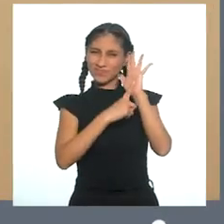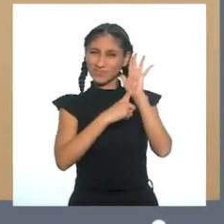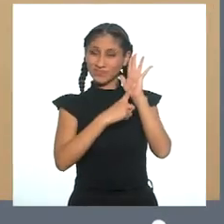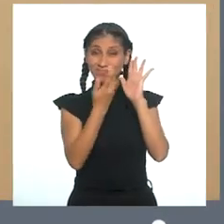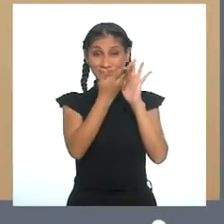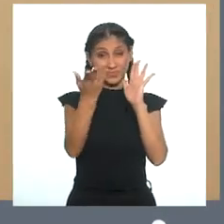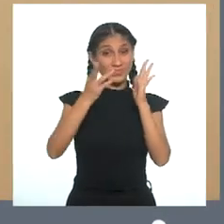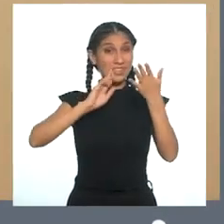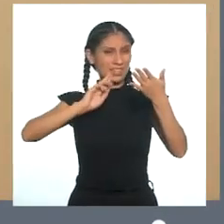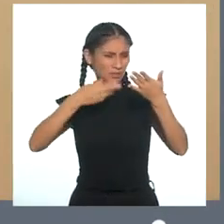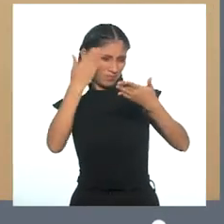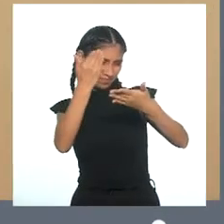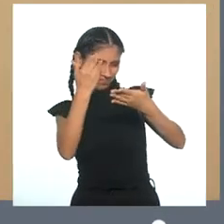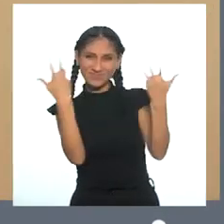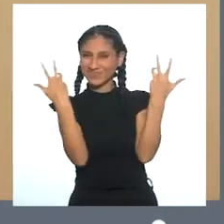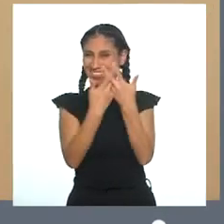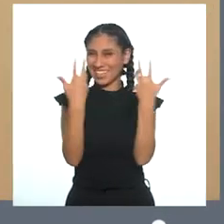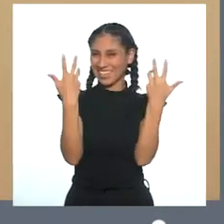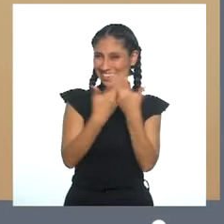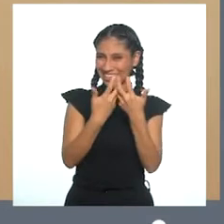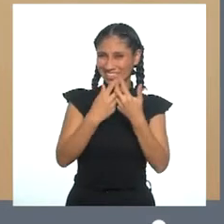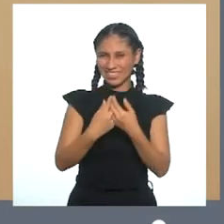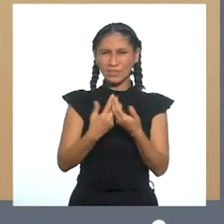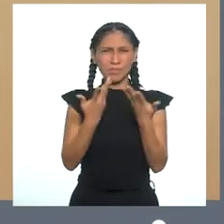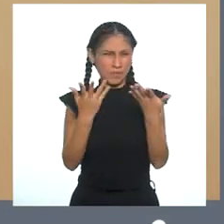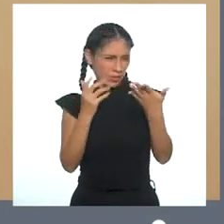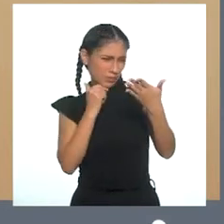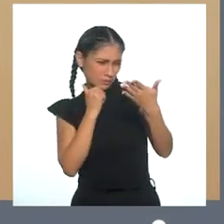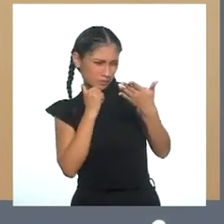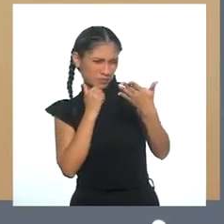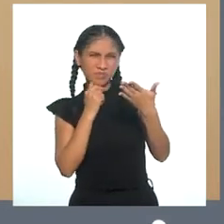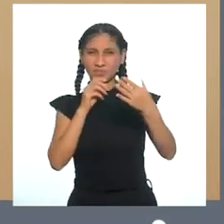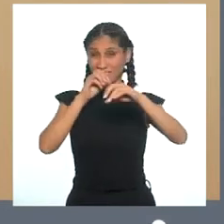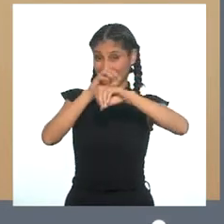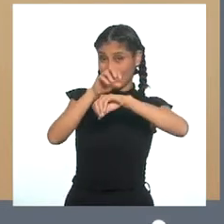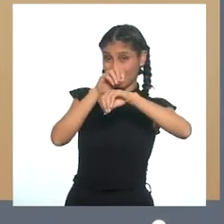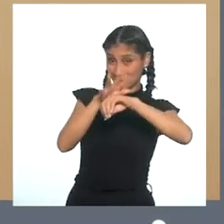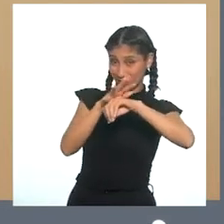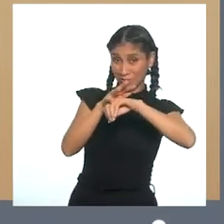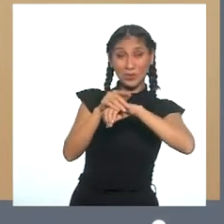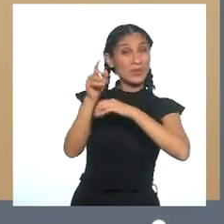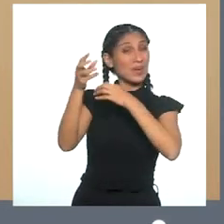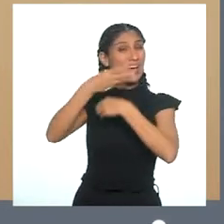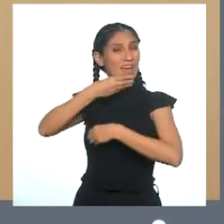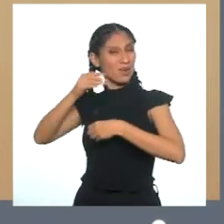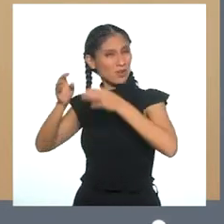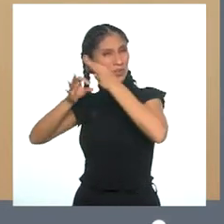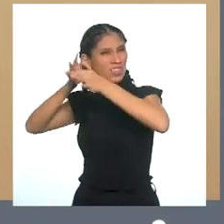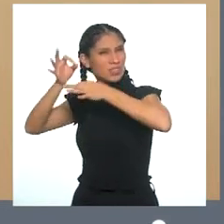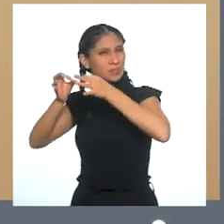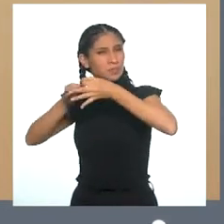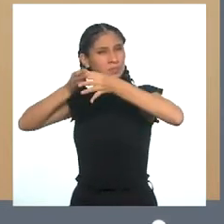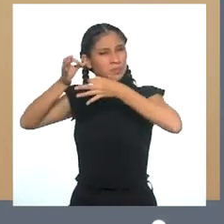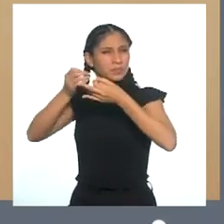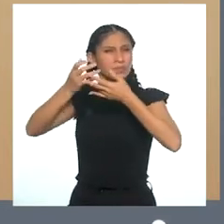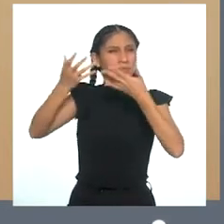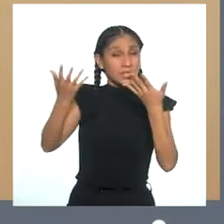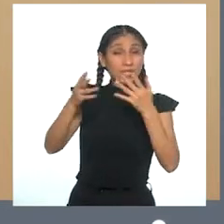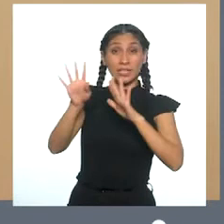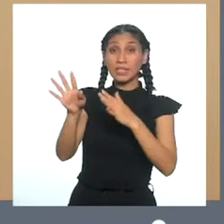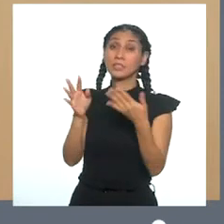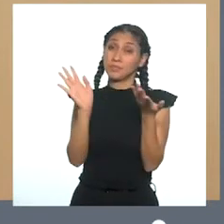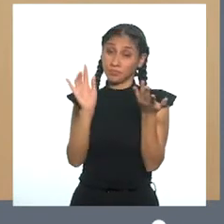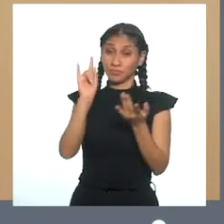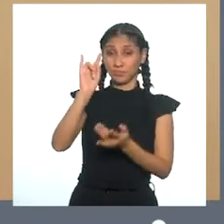que han llegado es correcto. Más bien te aconsejo explicarles a las chicas y chicos que, si bien la unidad